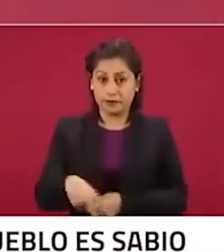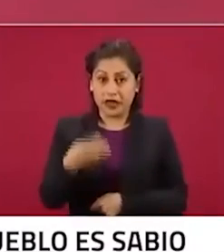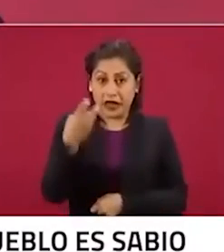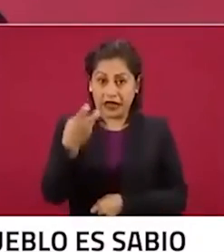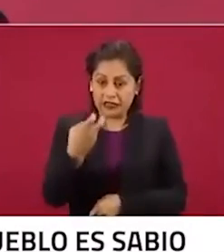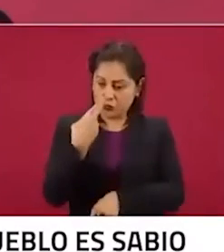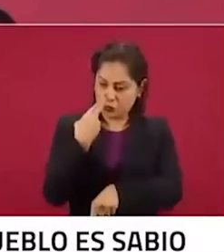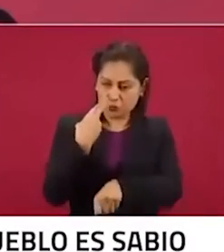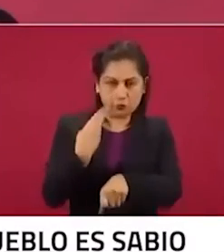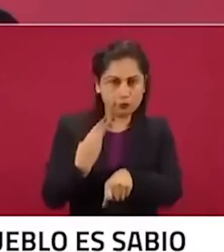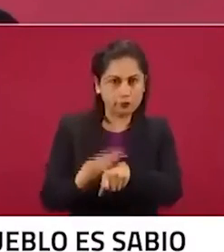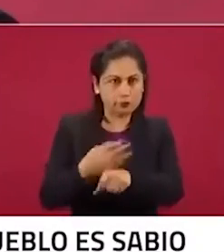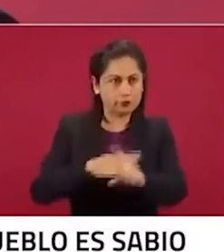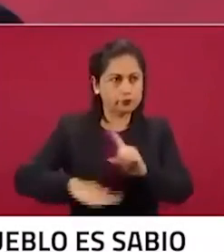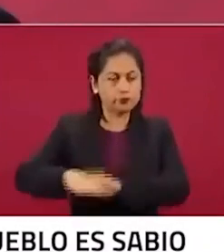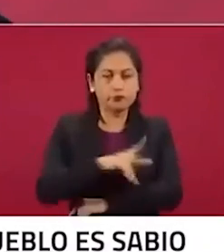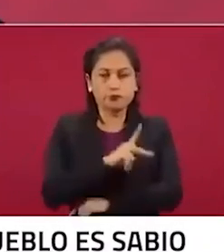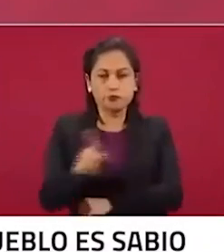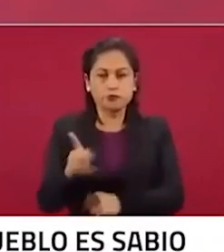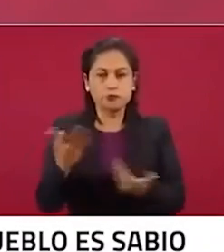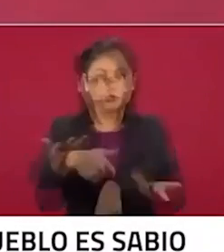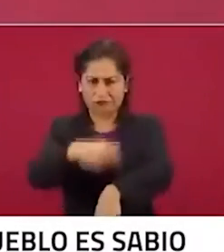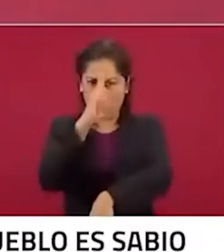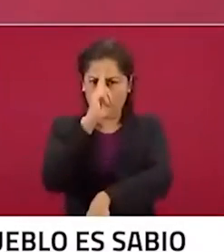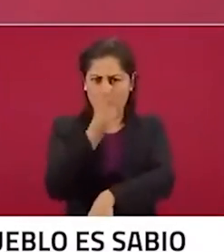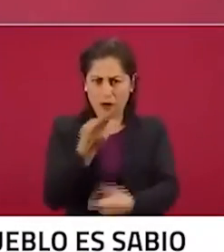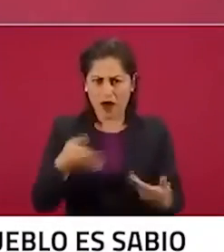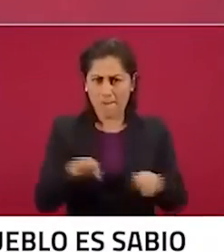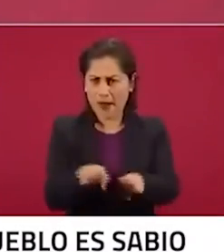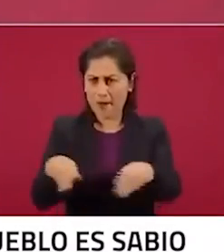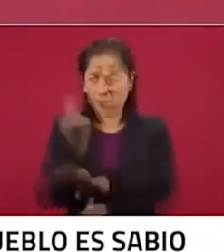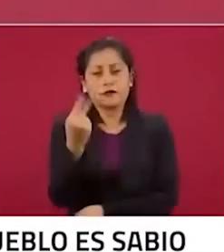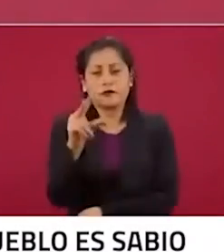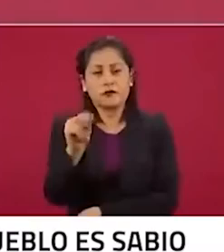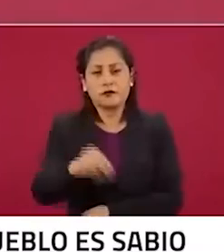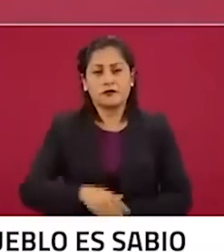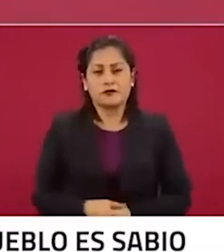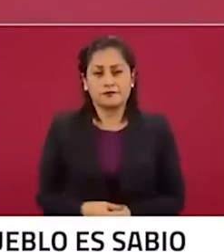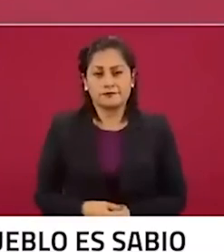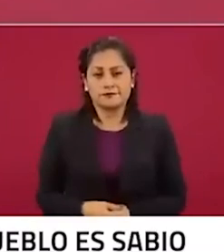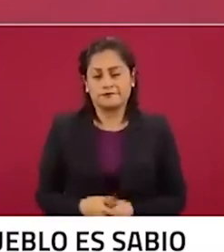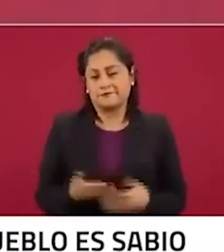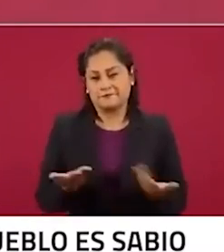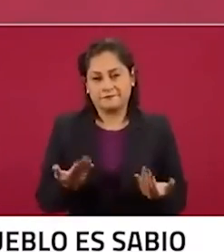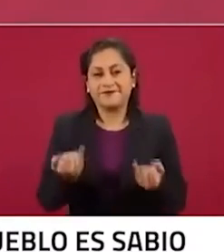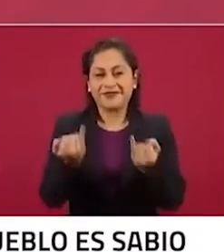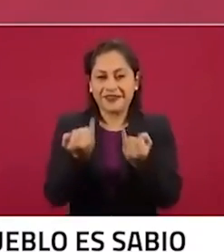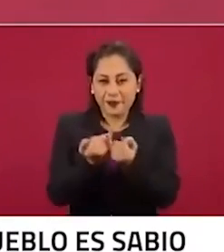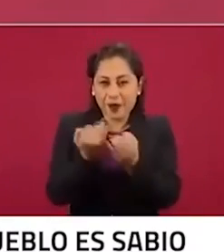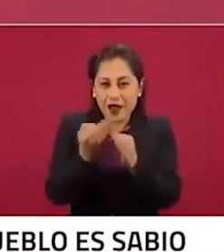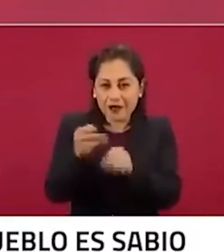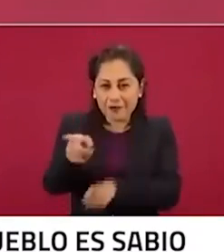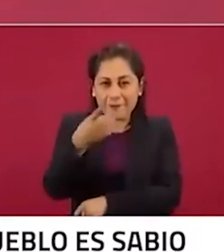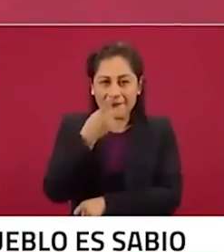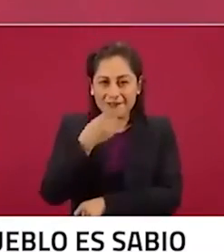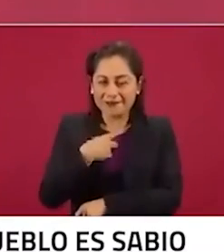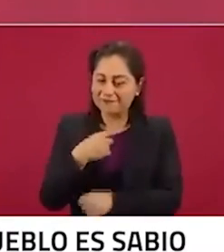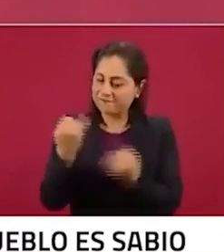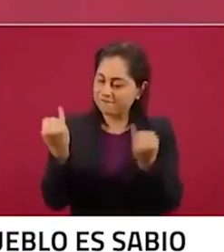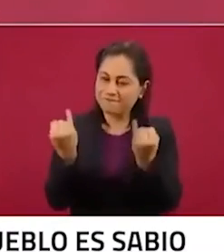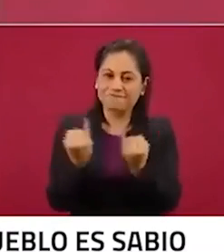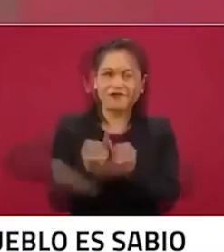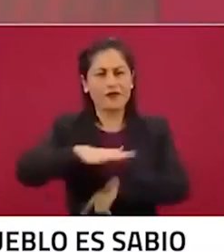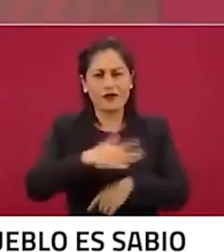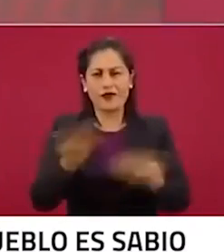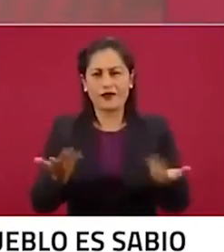responsable, sin toque de queda, sin autoritarismo. Entonces, es lo mismo, tener confianza